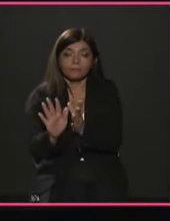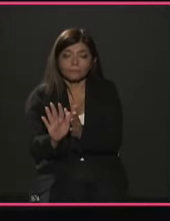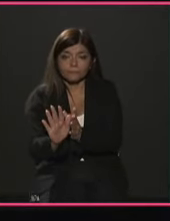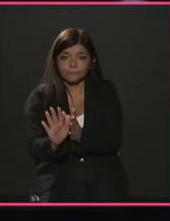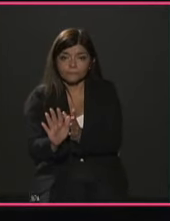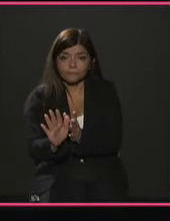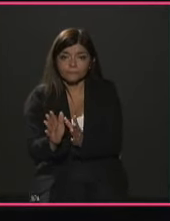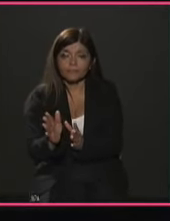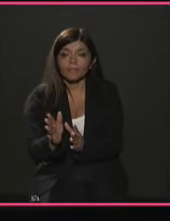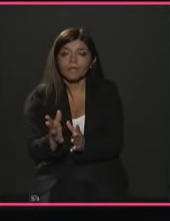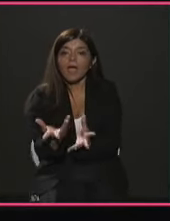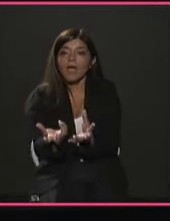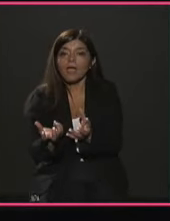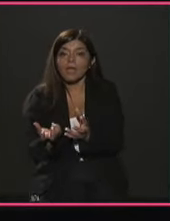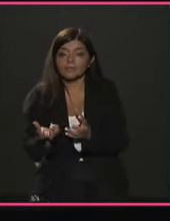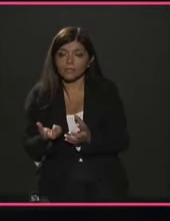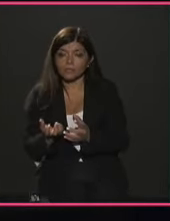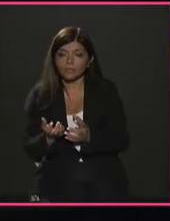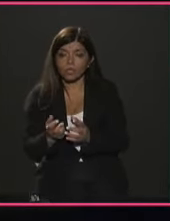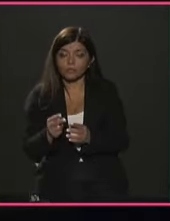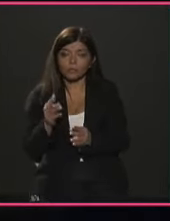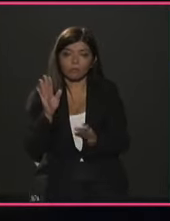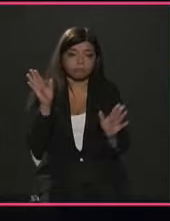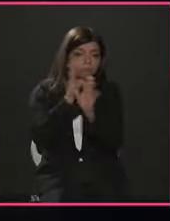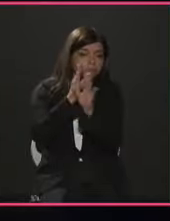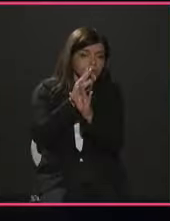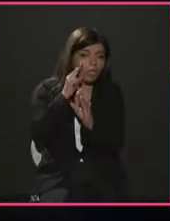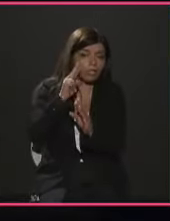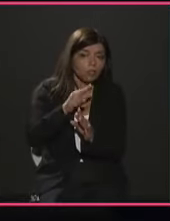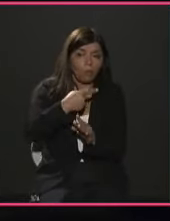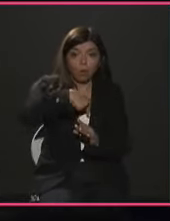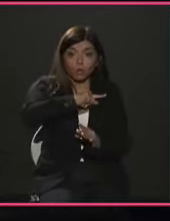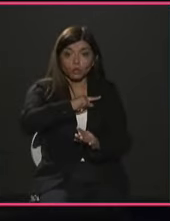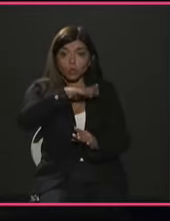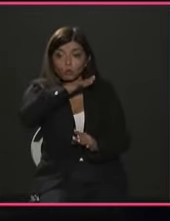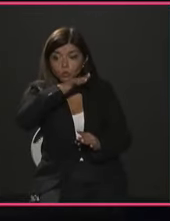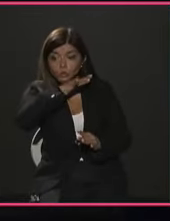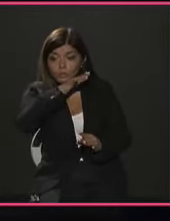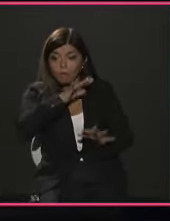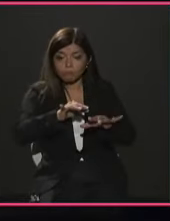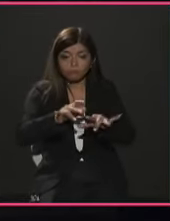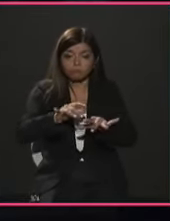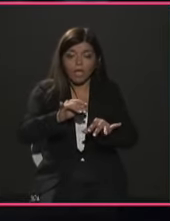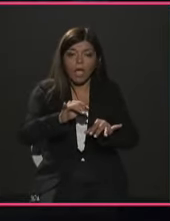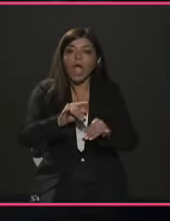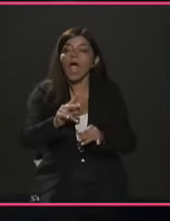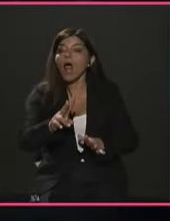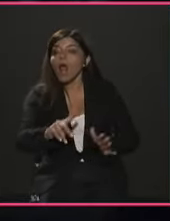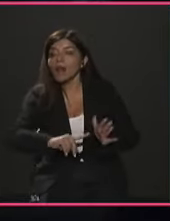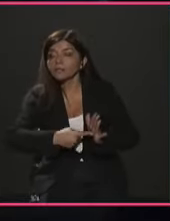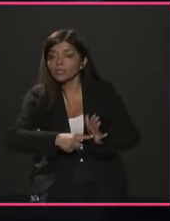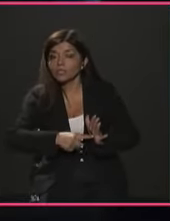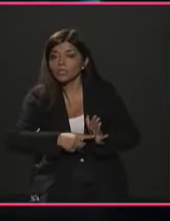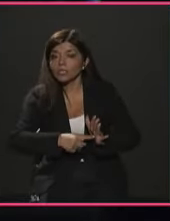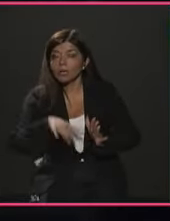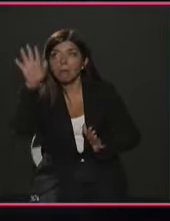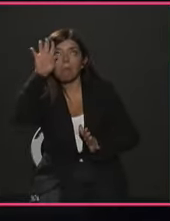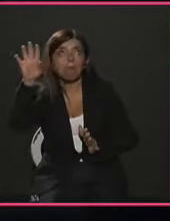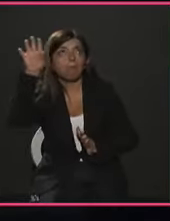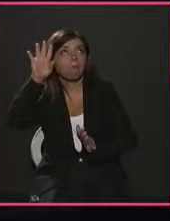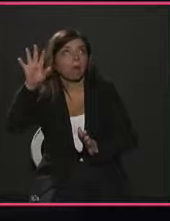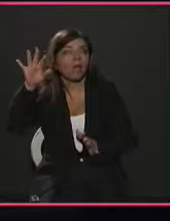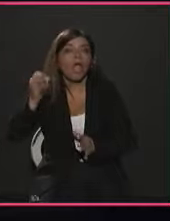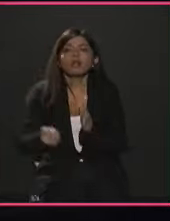partes extracción y distracción porque nosotros estamos siendo distraídos por los mitos por la